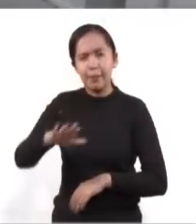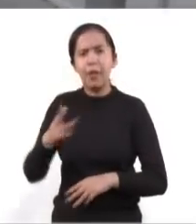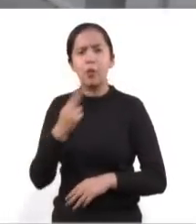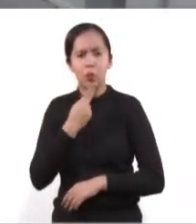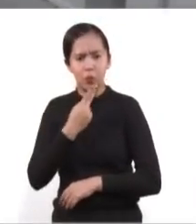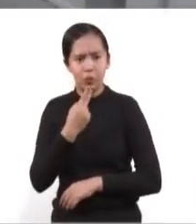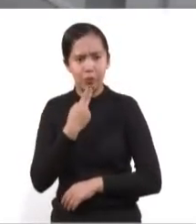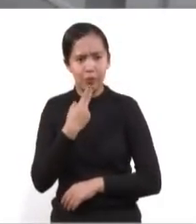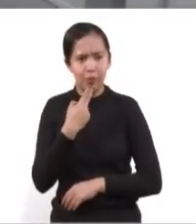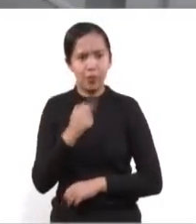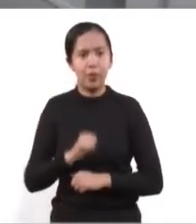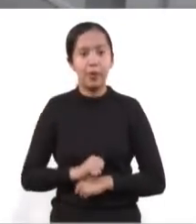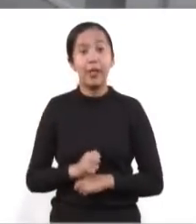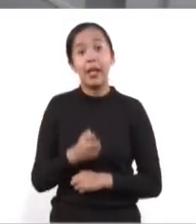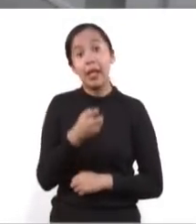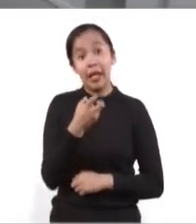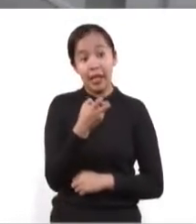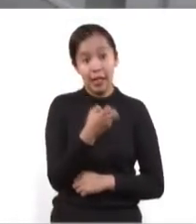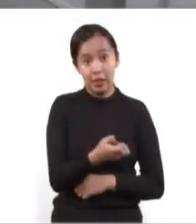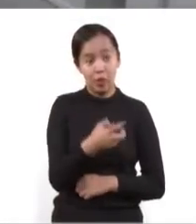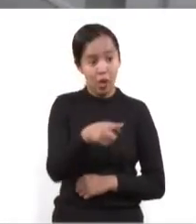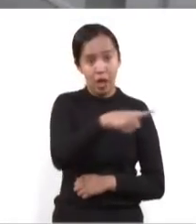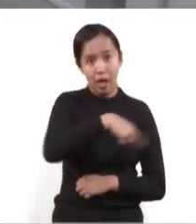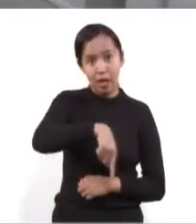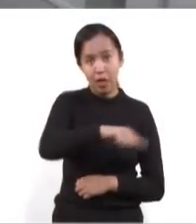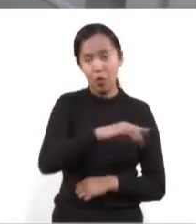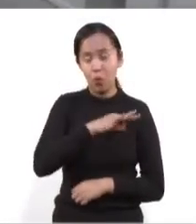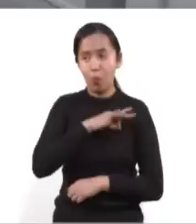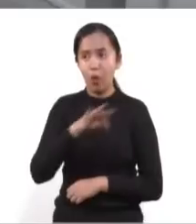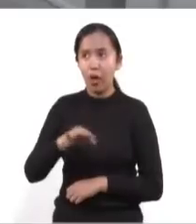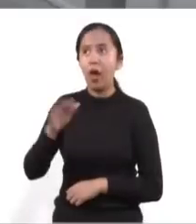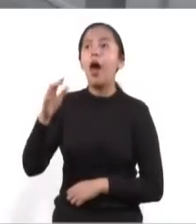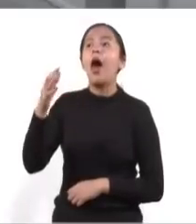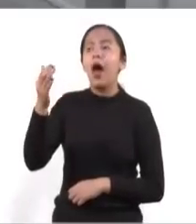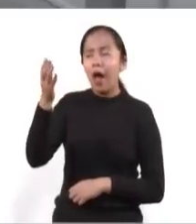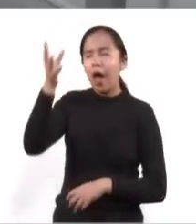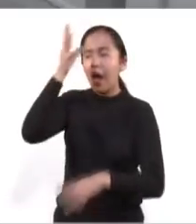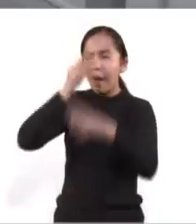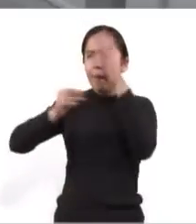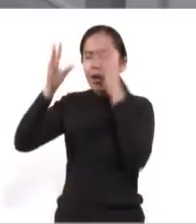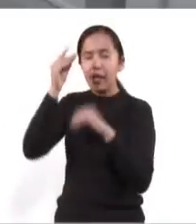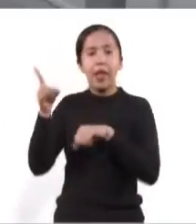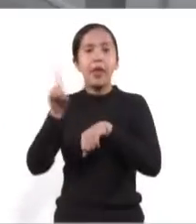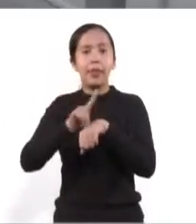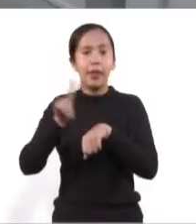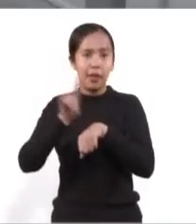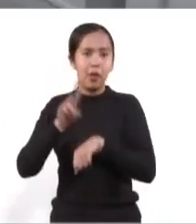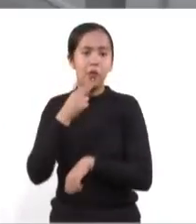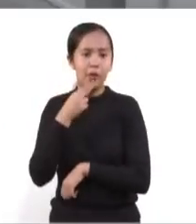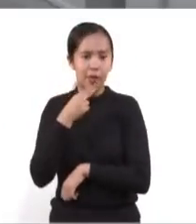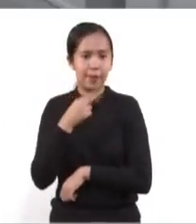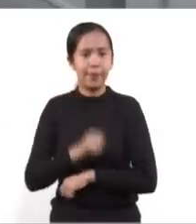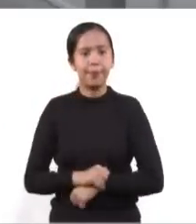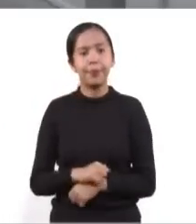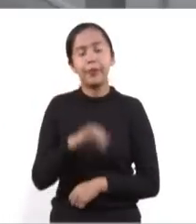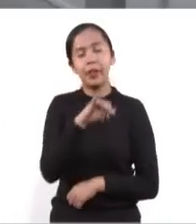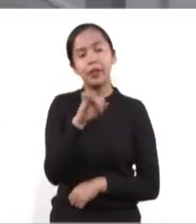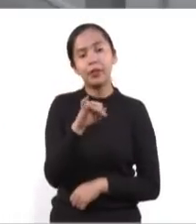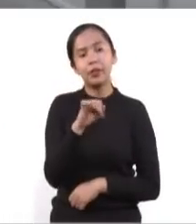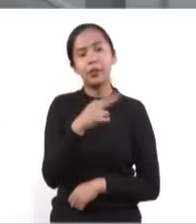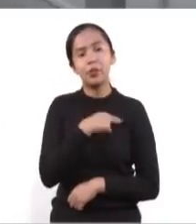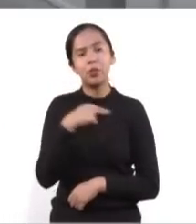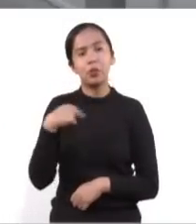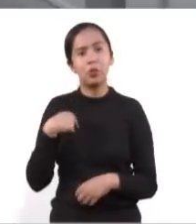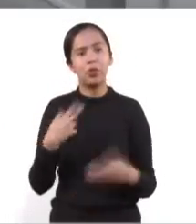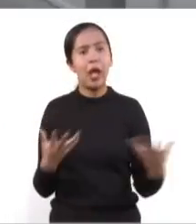ellos propietarios, pues, de ese conocimiento para que lo puedan usar día con día. Hemos estado en una